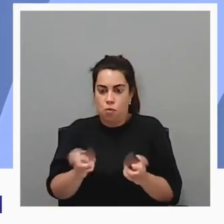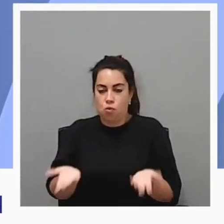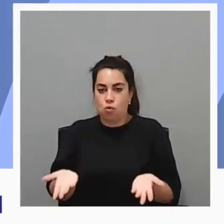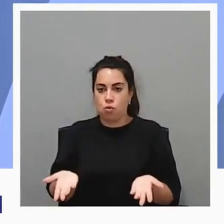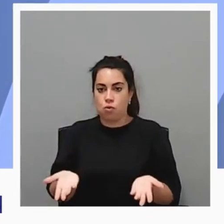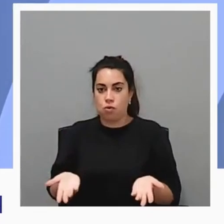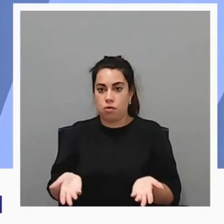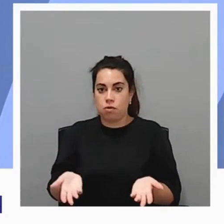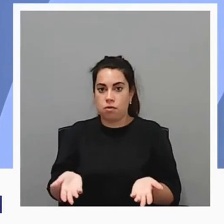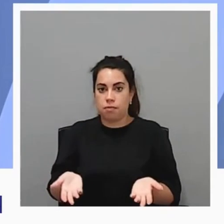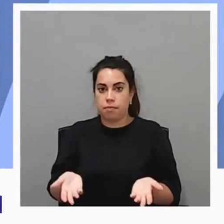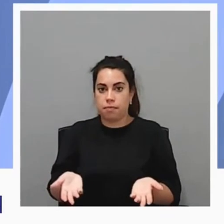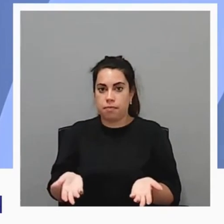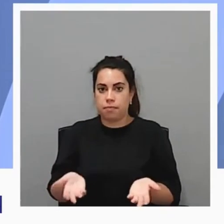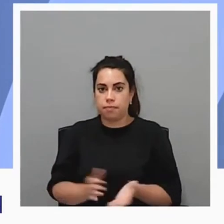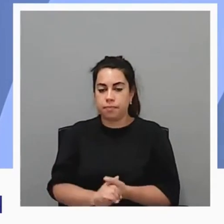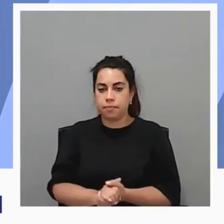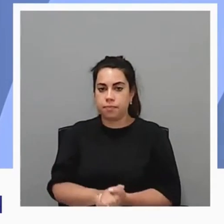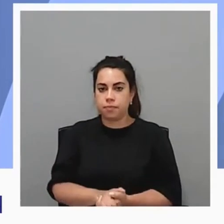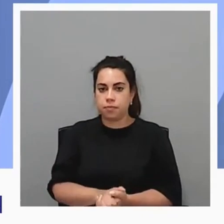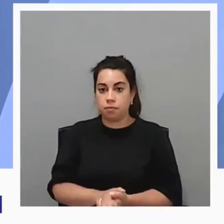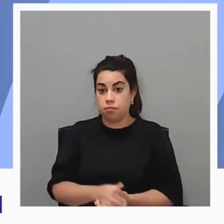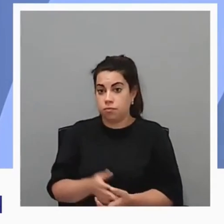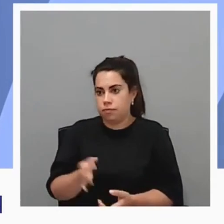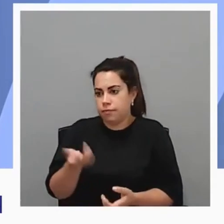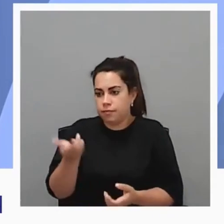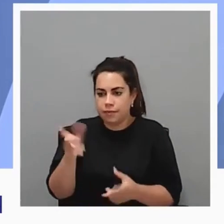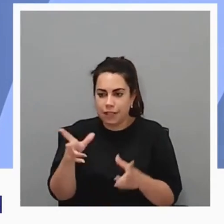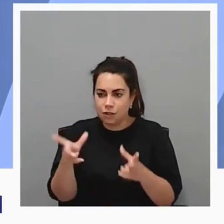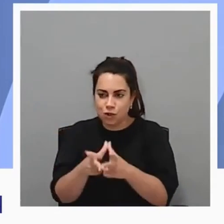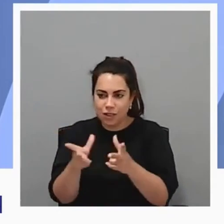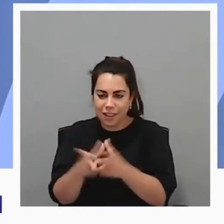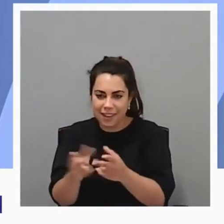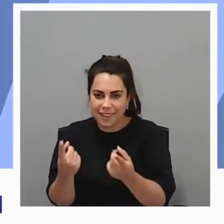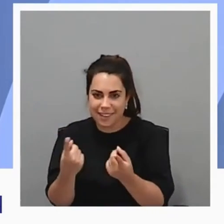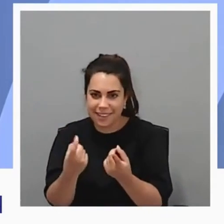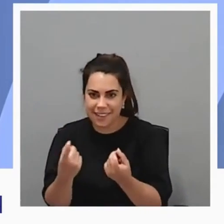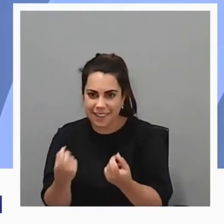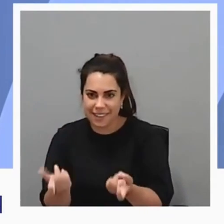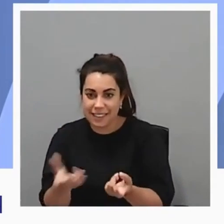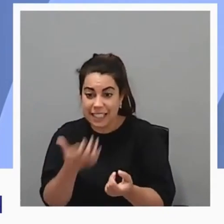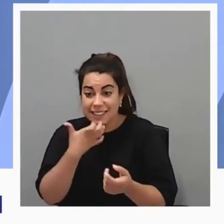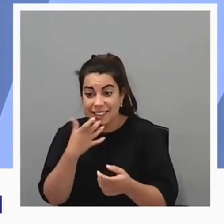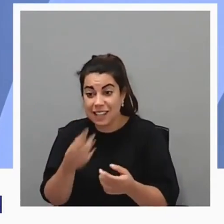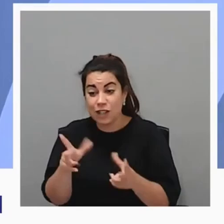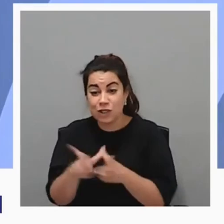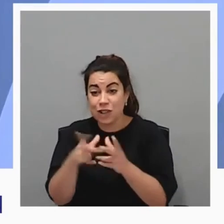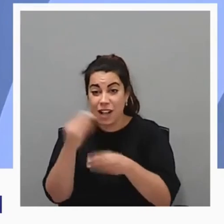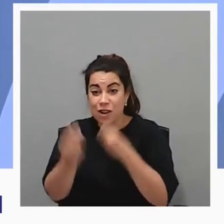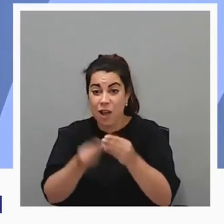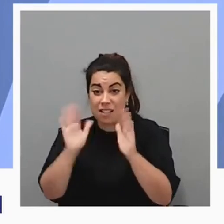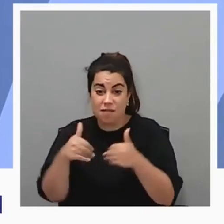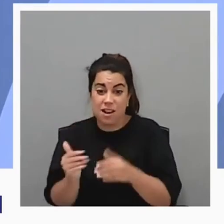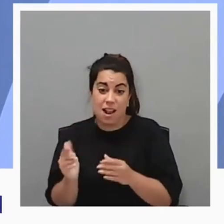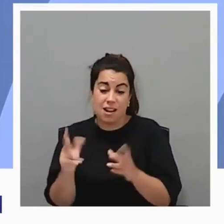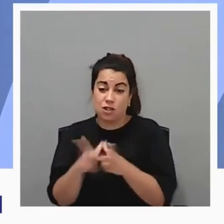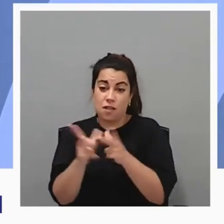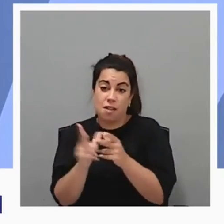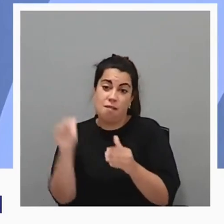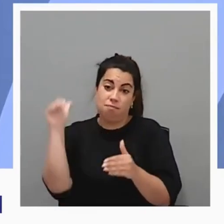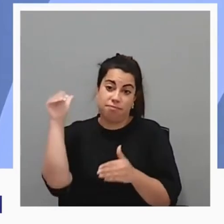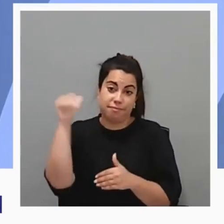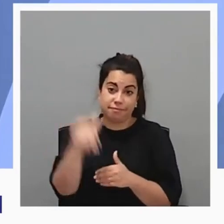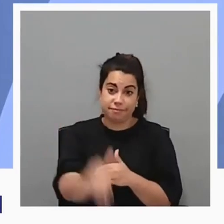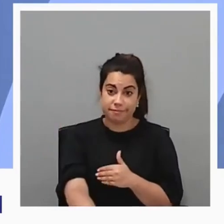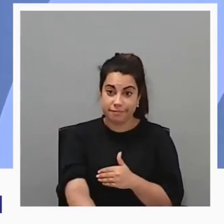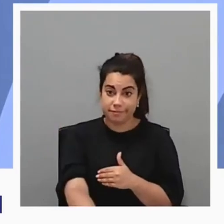sociedad que no lo hace, porque entonces es la que se viene abajo. Y eso nos lleva a otra cuestión que es importante. No sabemos cuándo